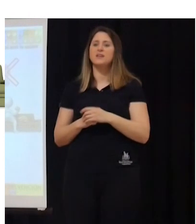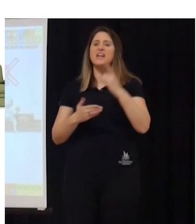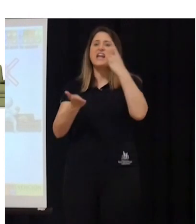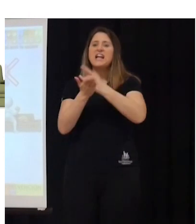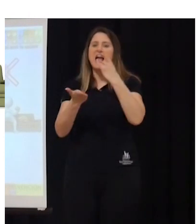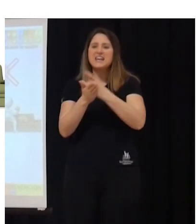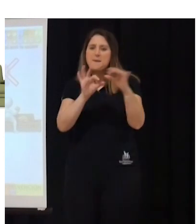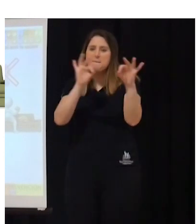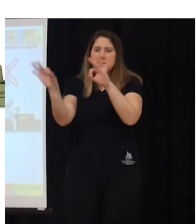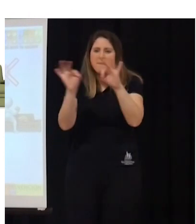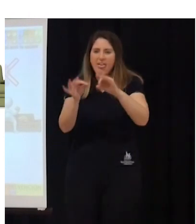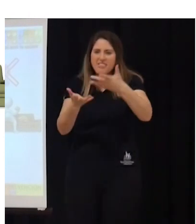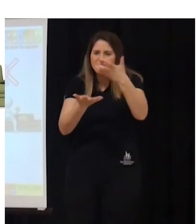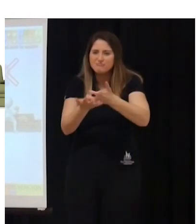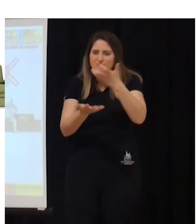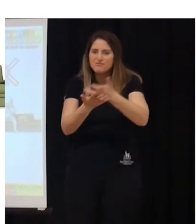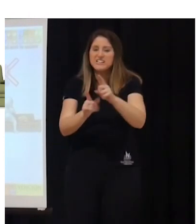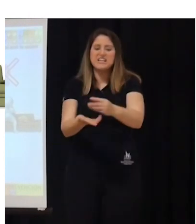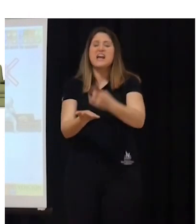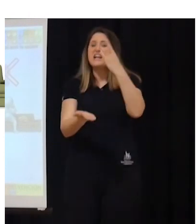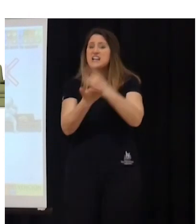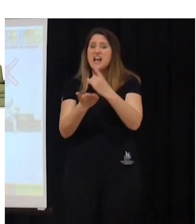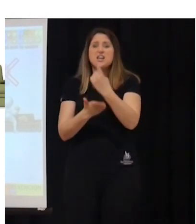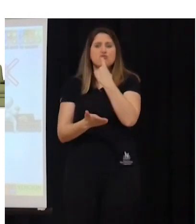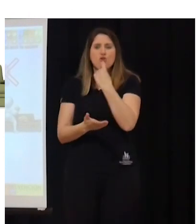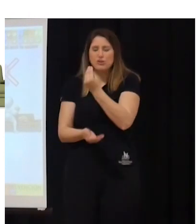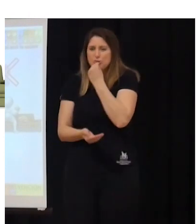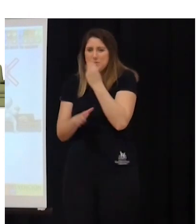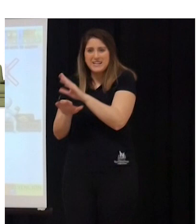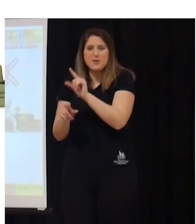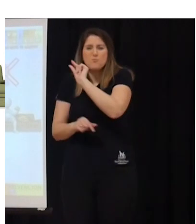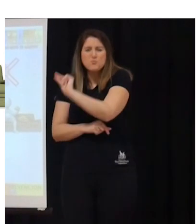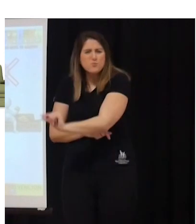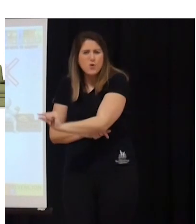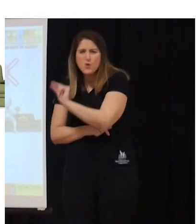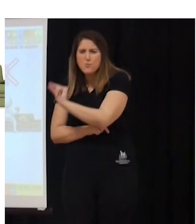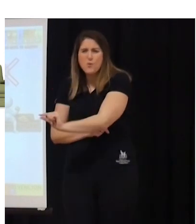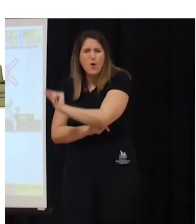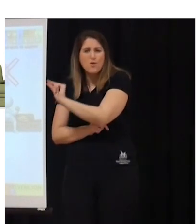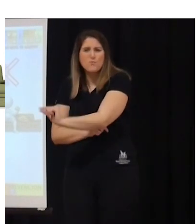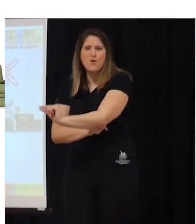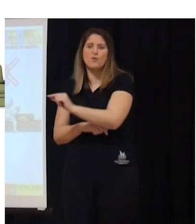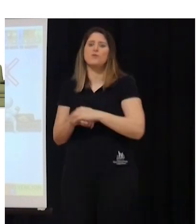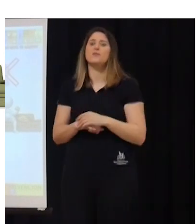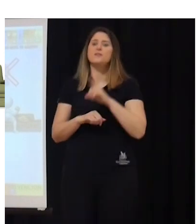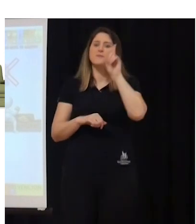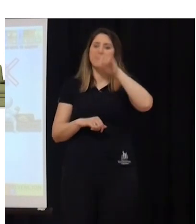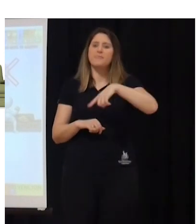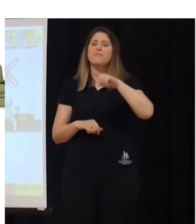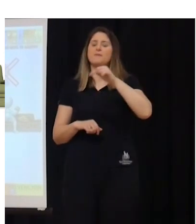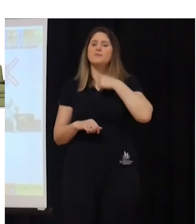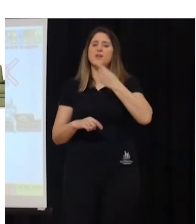carne preparada, no abusar de las carnes rojas, ¿de acuerdo? Y los salazones, los alimentos ricos en